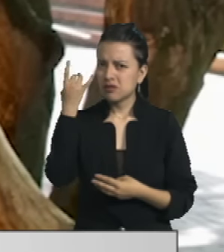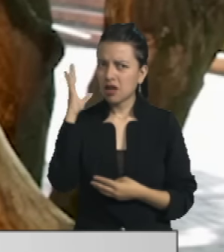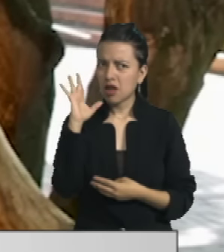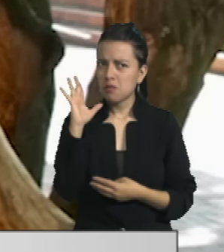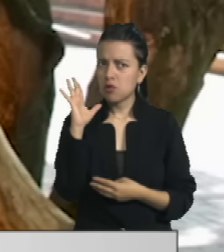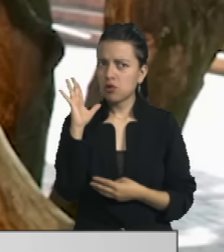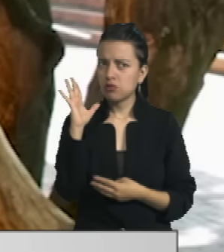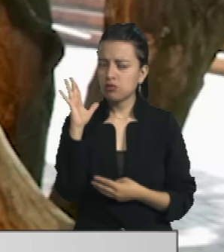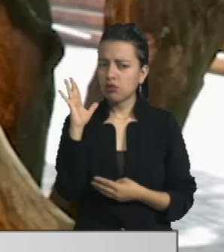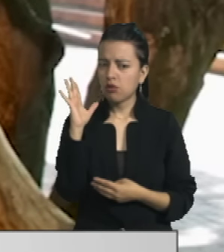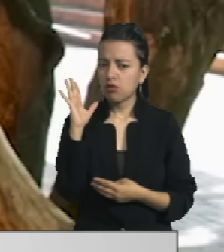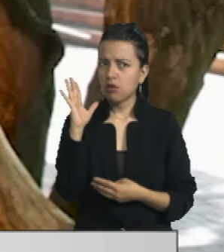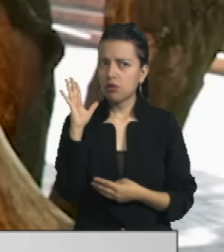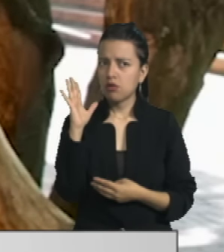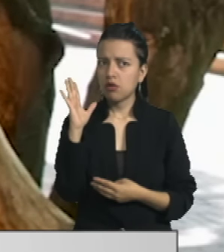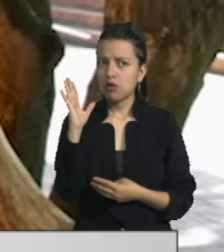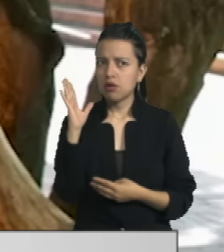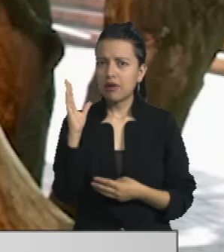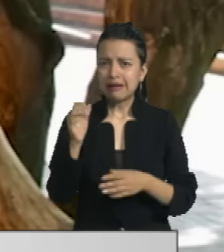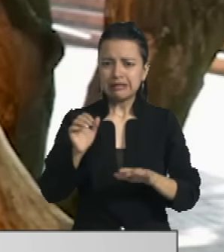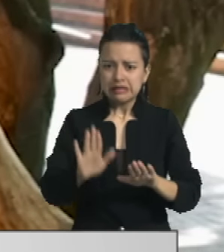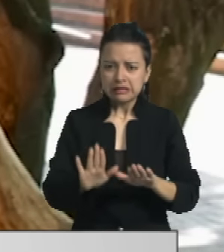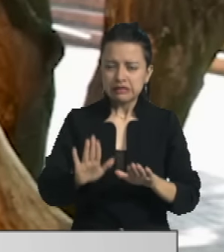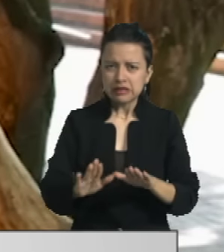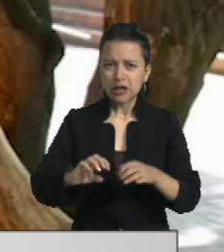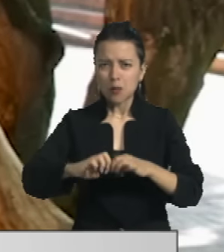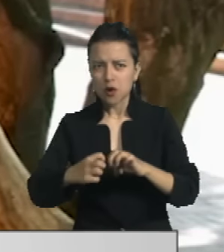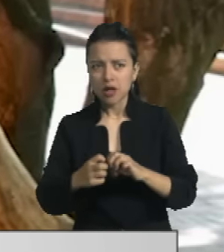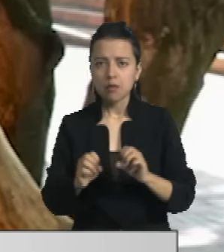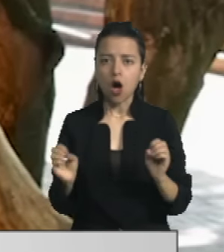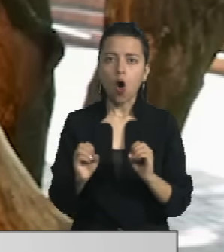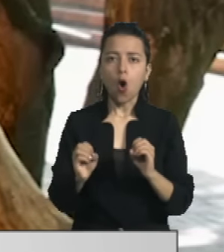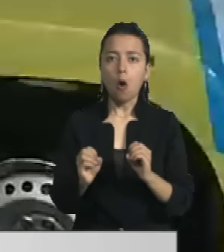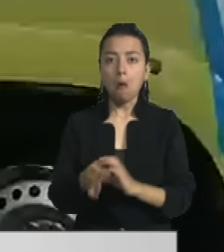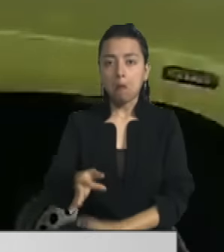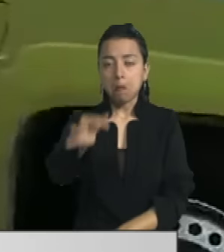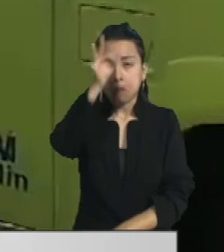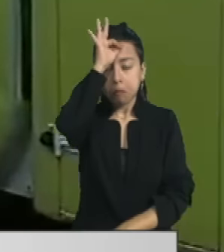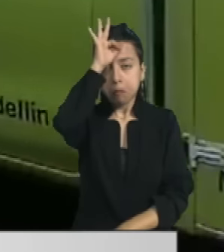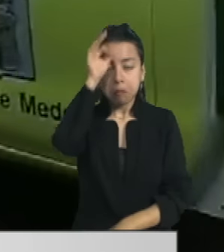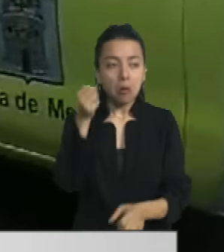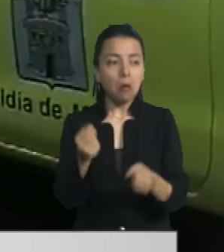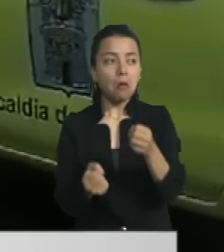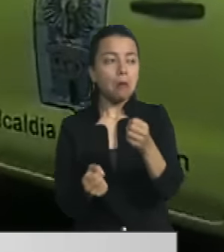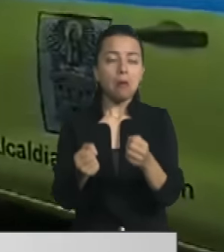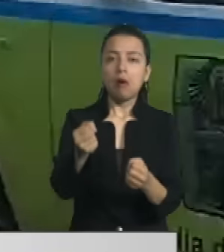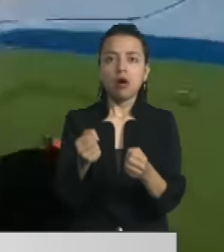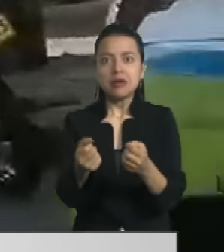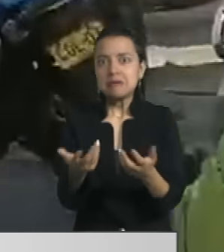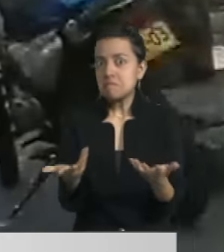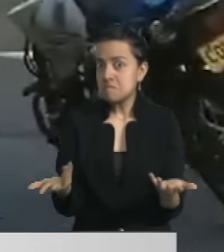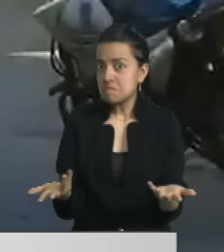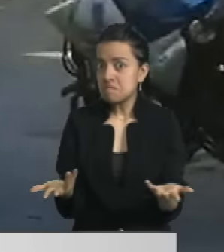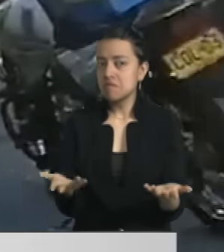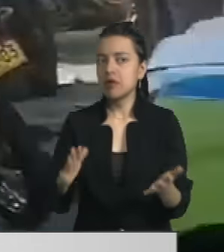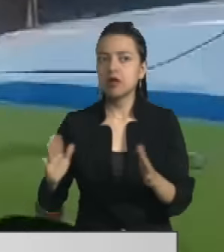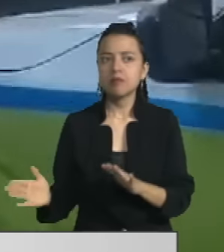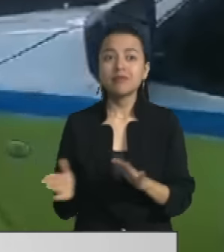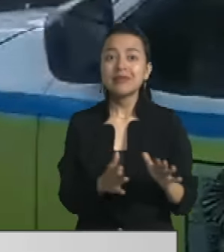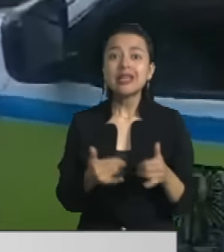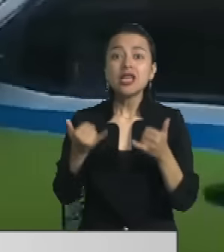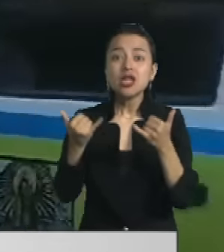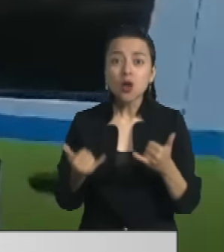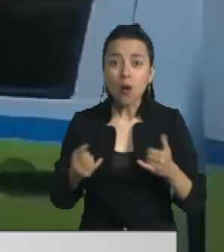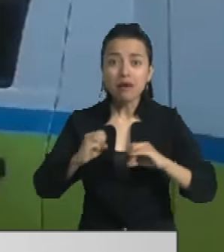este siniestro Vial a un tema de fallas mecánicas o falta de pericia del conductor esta mañana otro vehículo tipo furgón se quedó sin